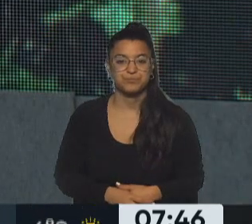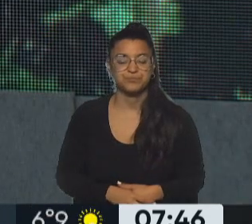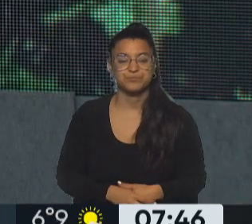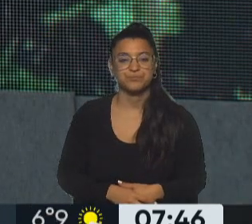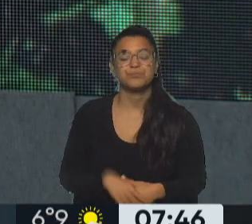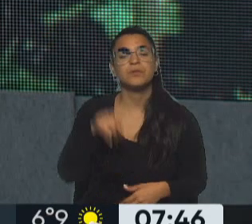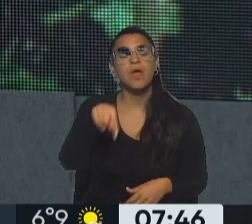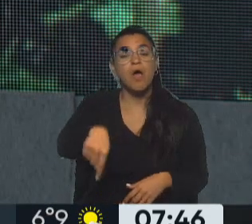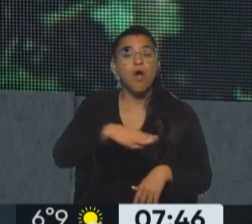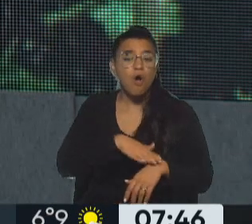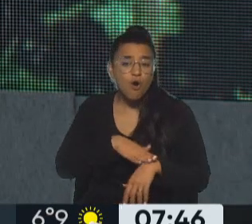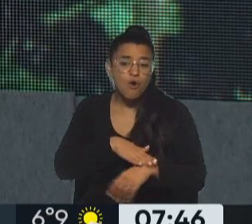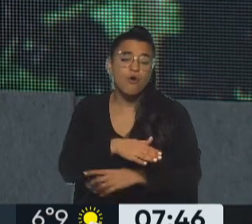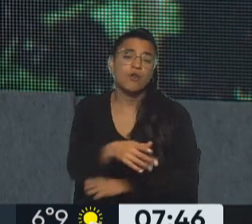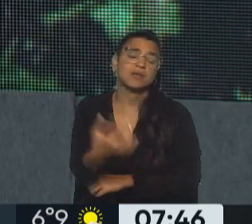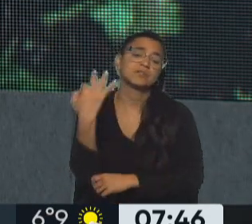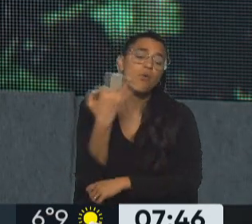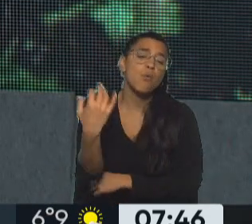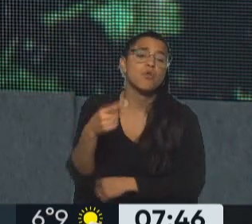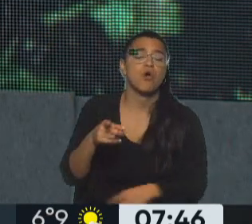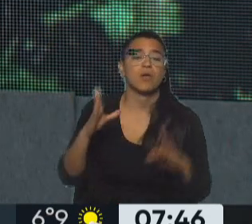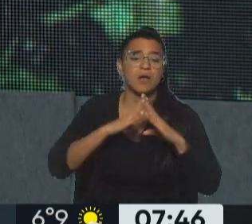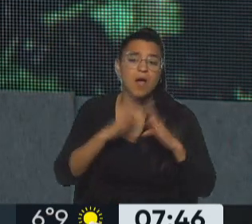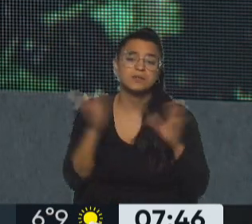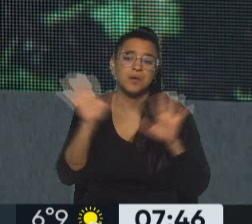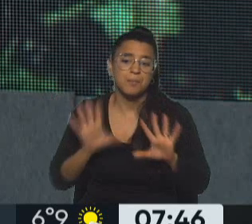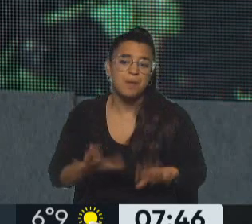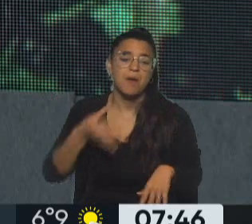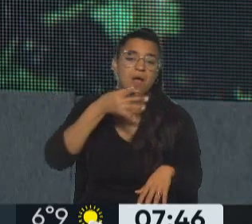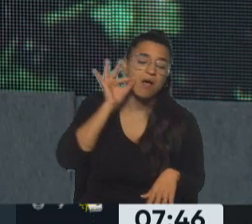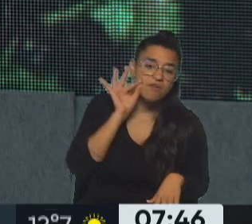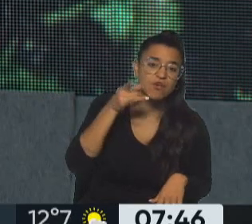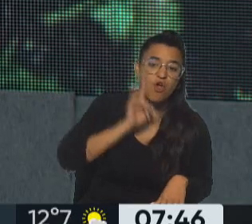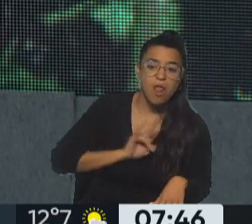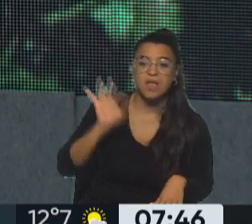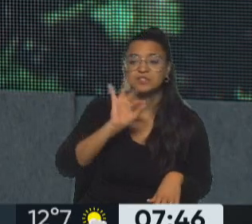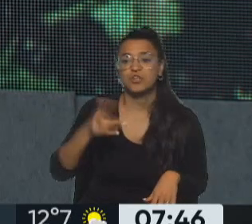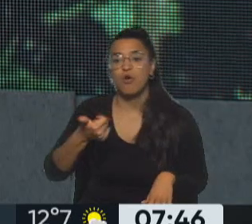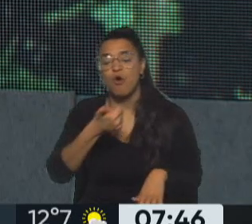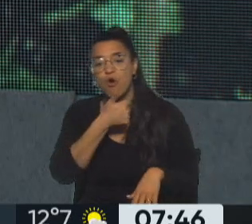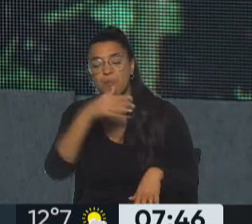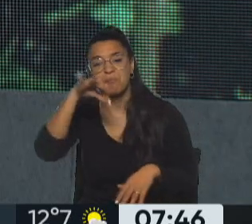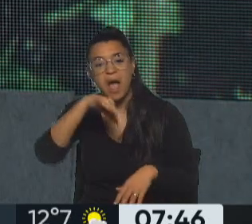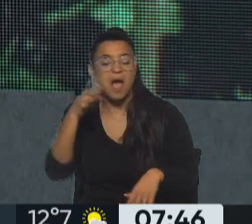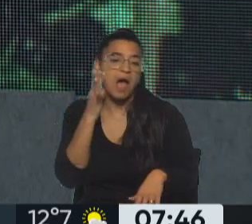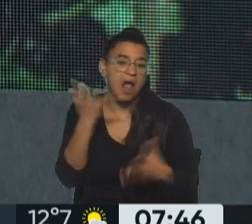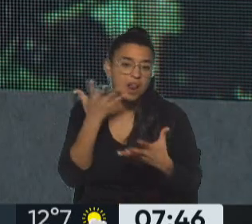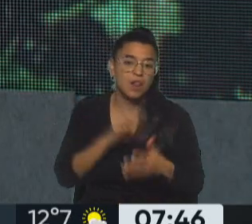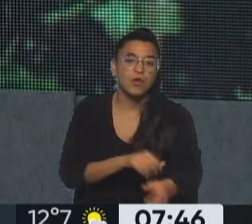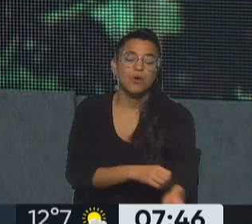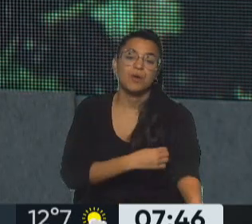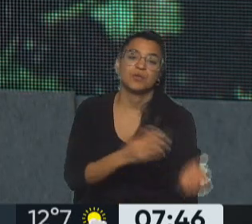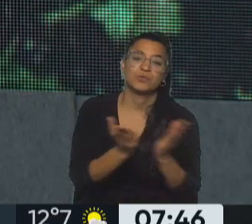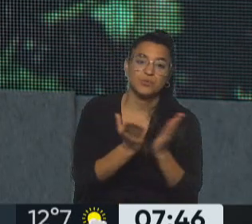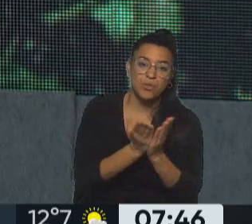a ver a esta hora seguramente en casa están preparándose un cafecito con leche un mate imaginamos a los chicos los estudiantes y estudiantes